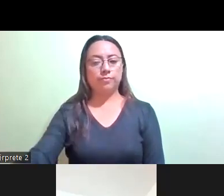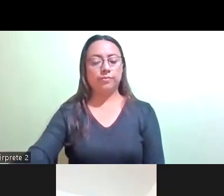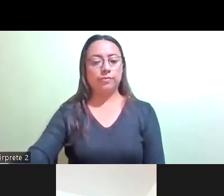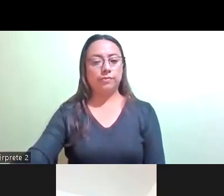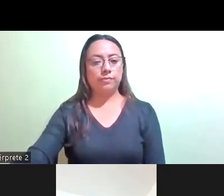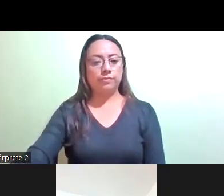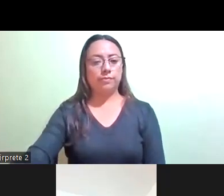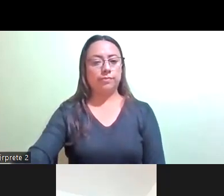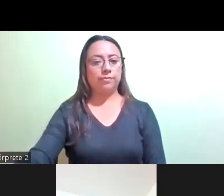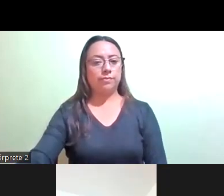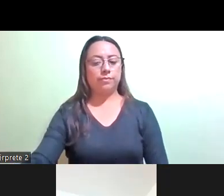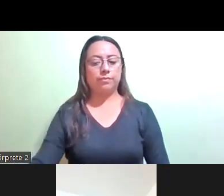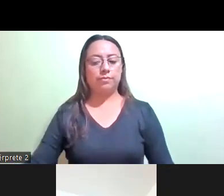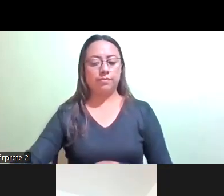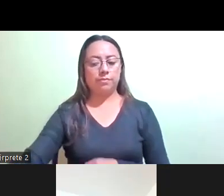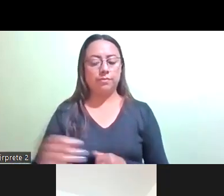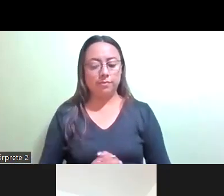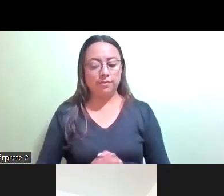Muchas gracias.